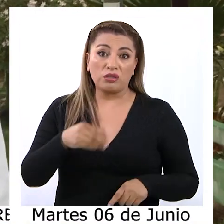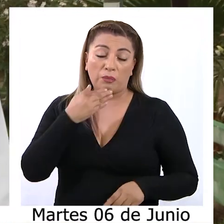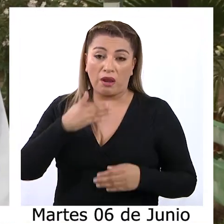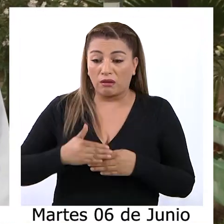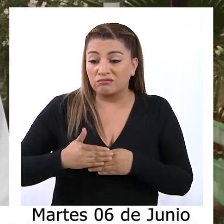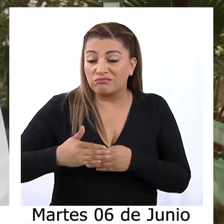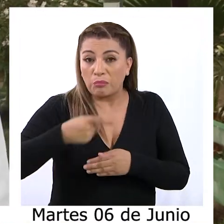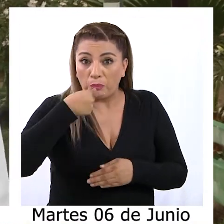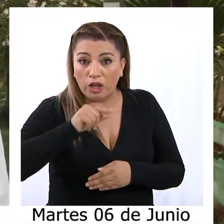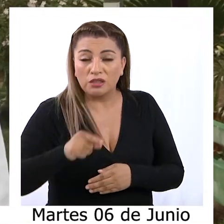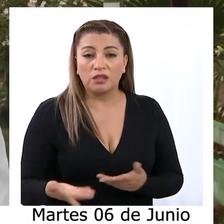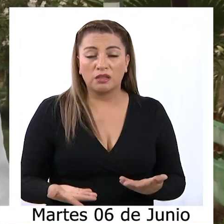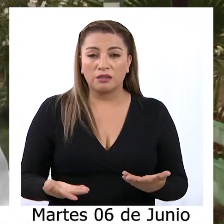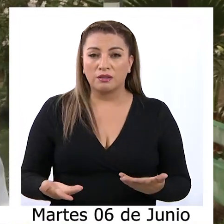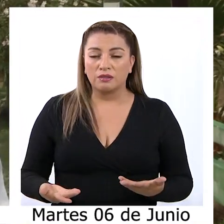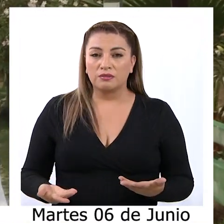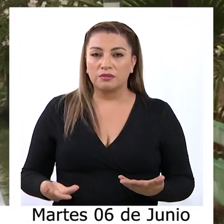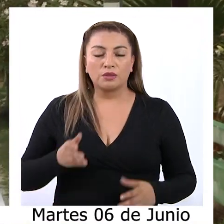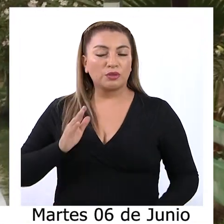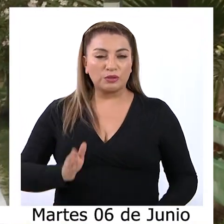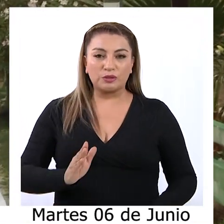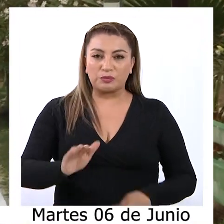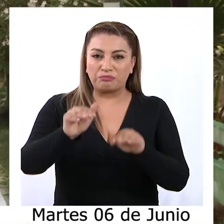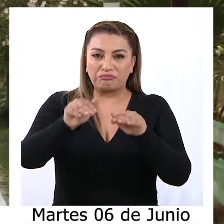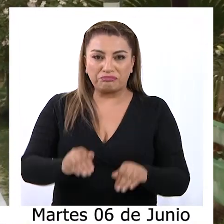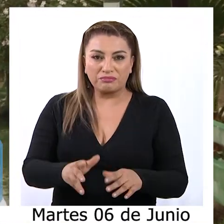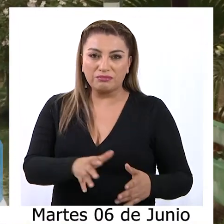yo creo que en cierto punto mantiene